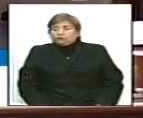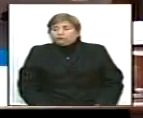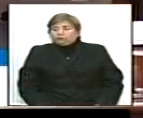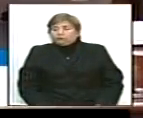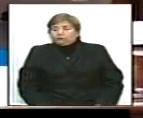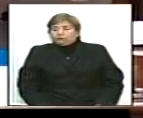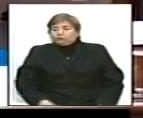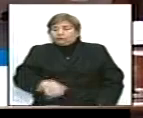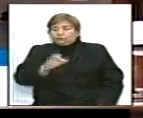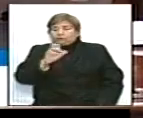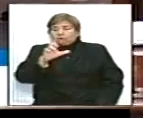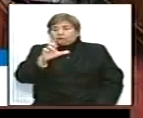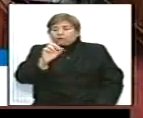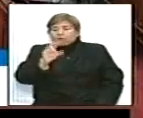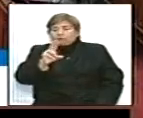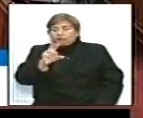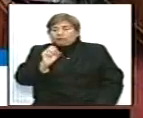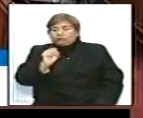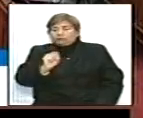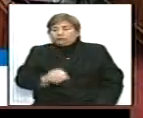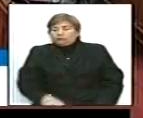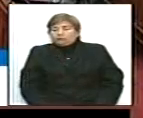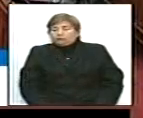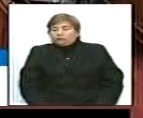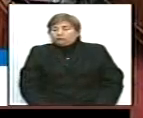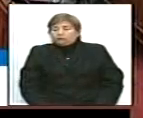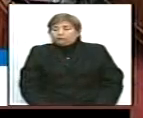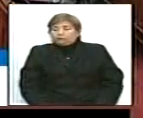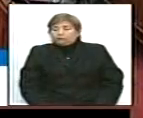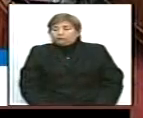Congresista Flores, por favor.